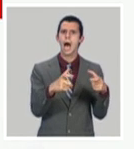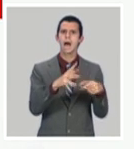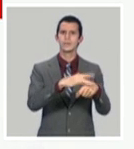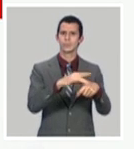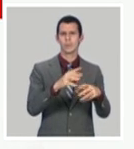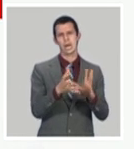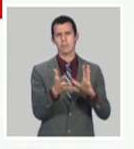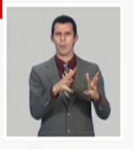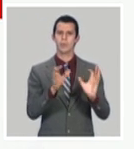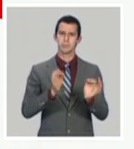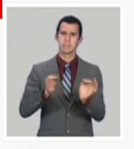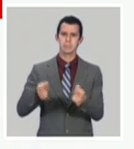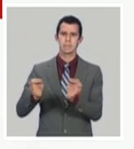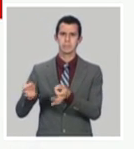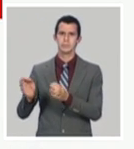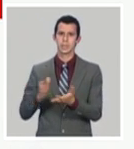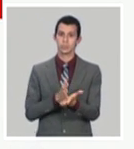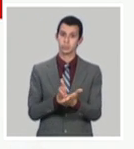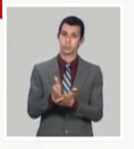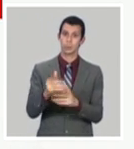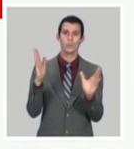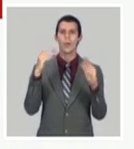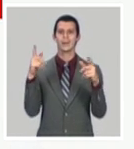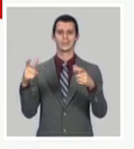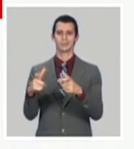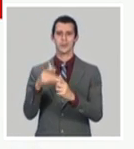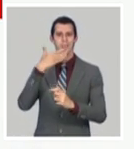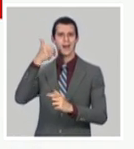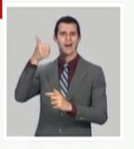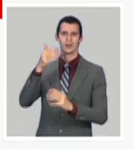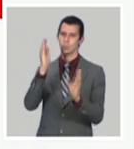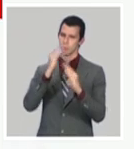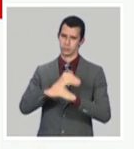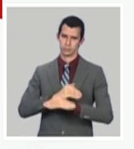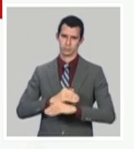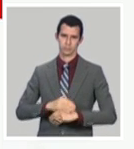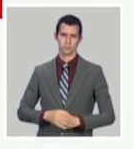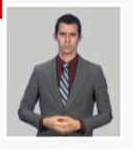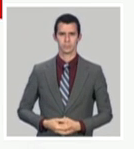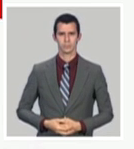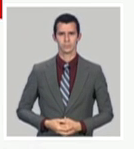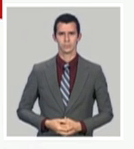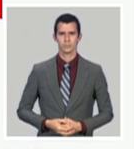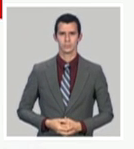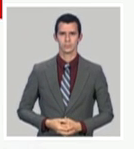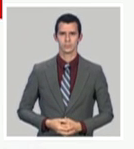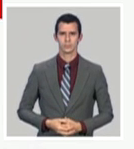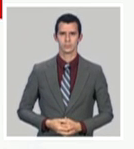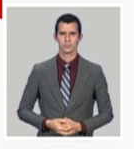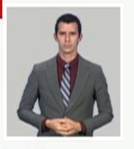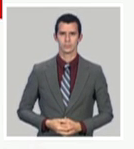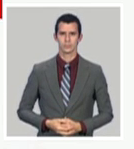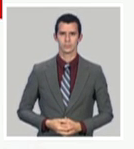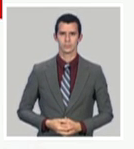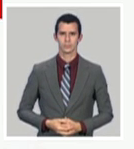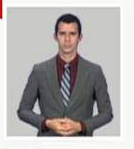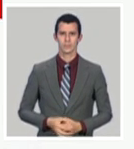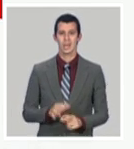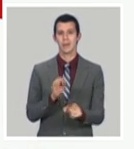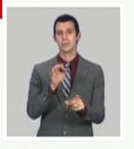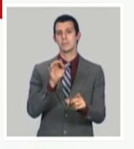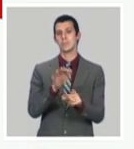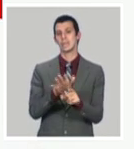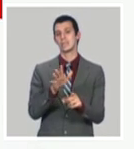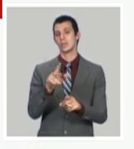semana del mes de enero, que marca esta nueva etapa del año en curso, el brote epidémico ha mantenido un comportamiento